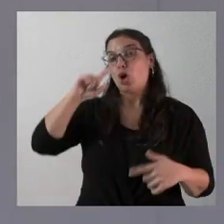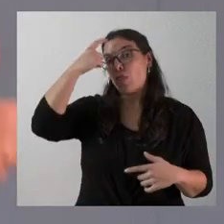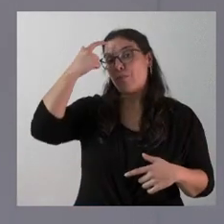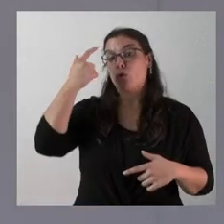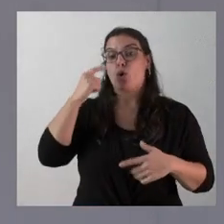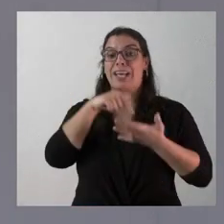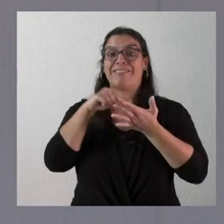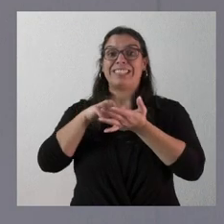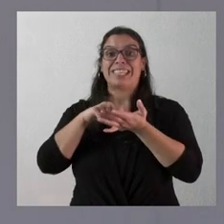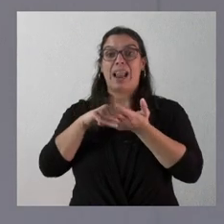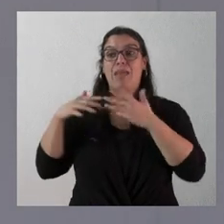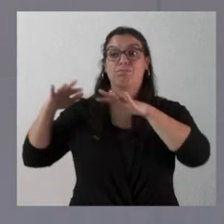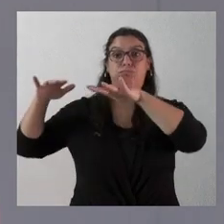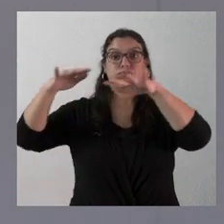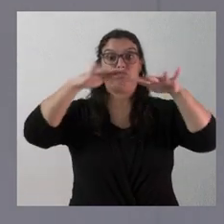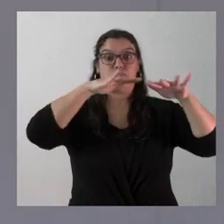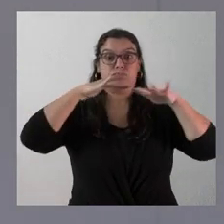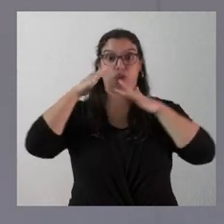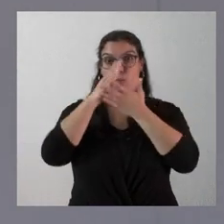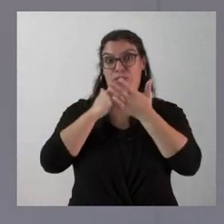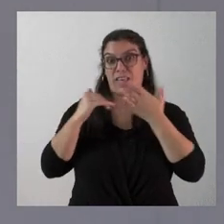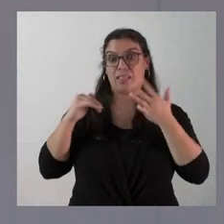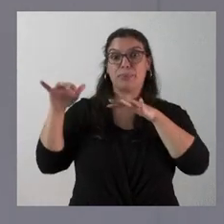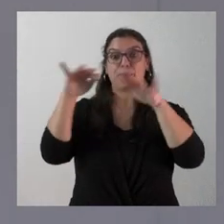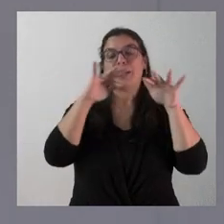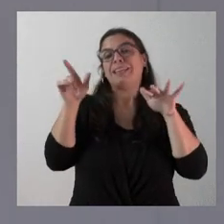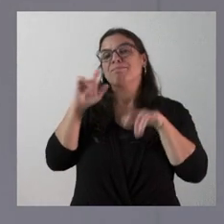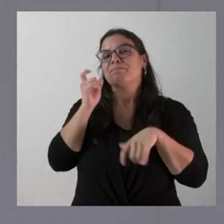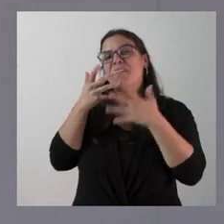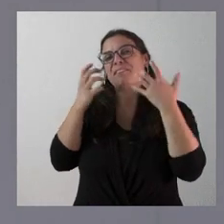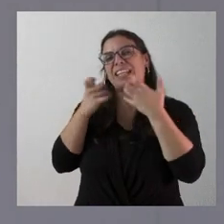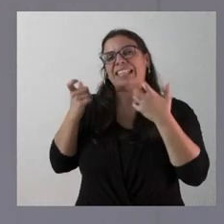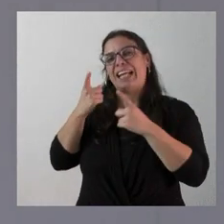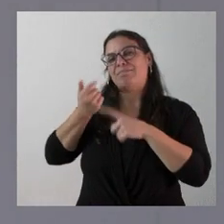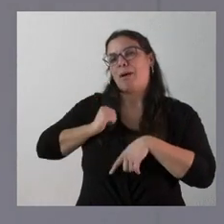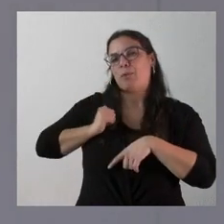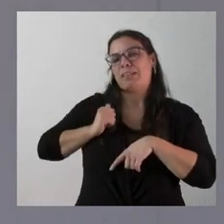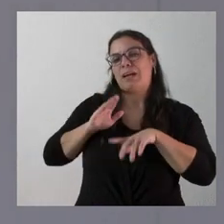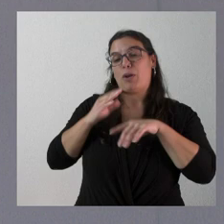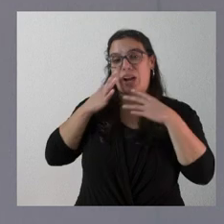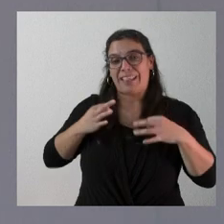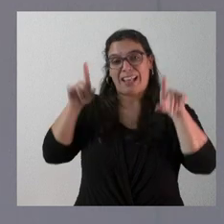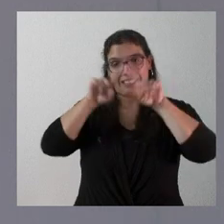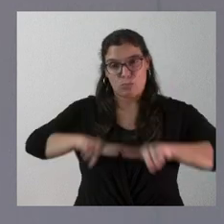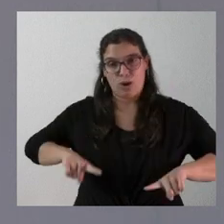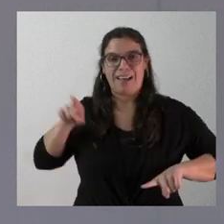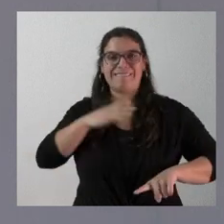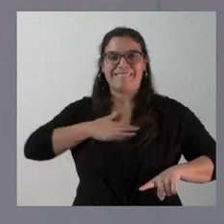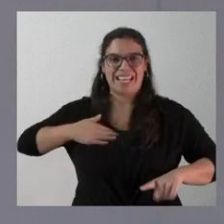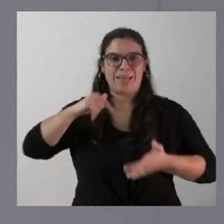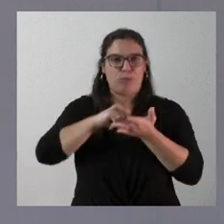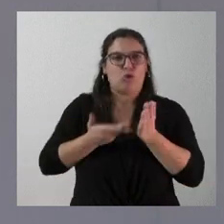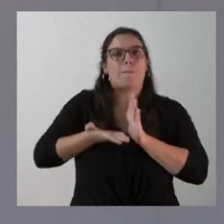una de las expresiones nos la única pero es una de ellas que el gobierno utiliza con frecuencia para querer decir que eso suba impuestos nosotros